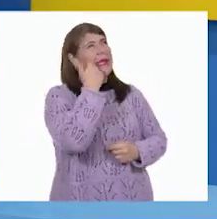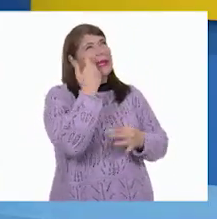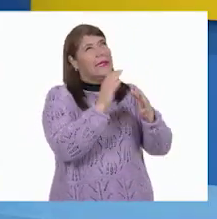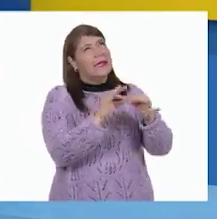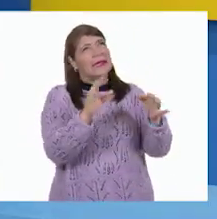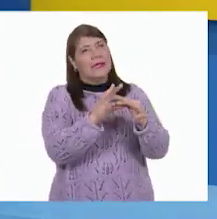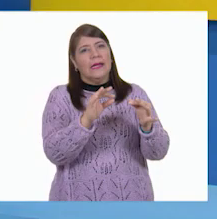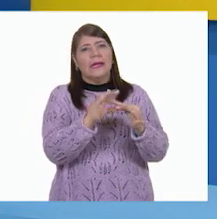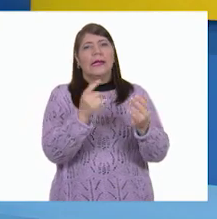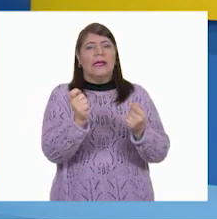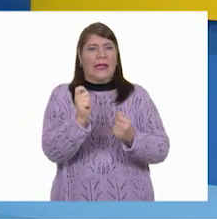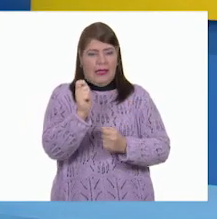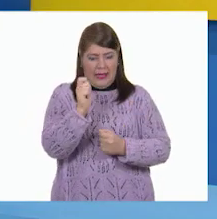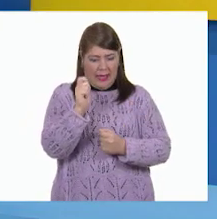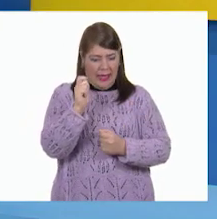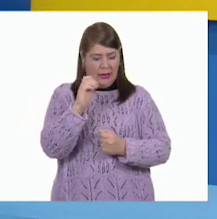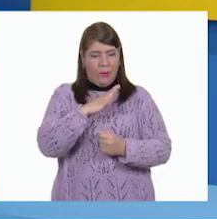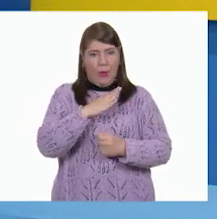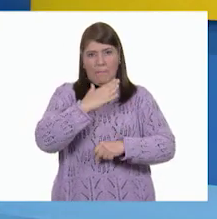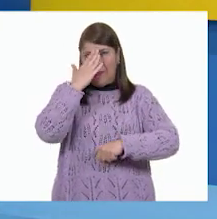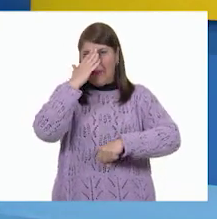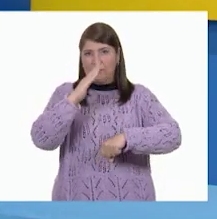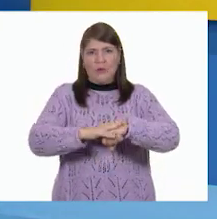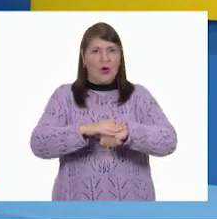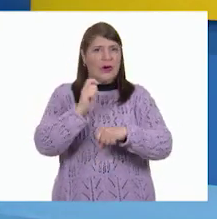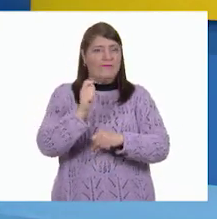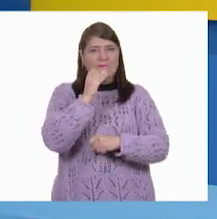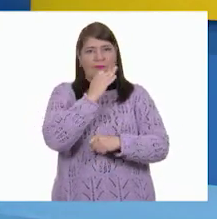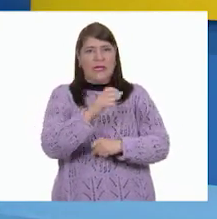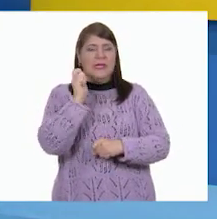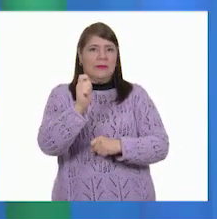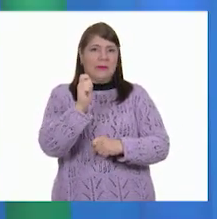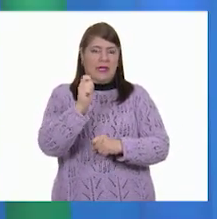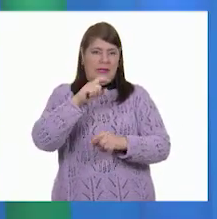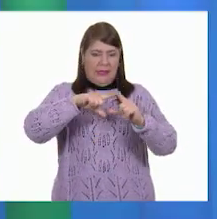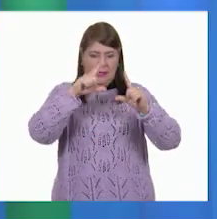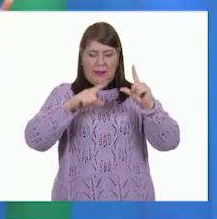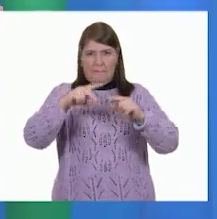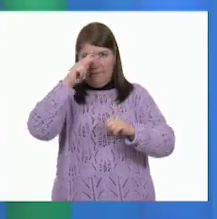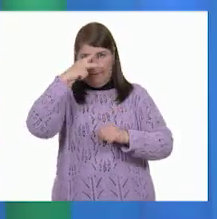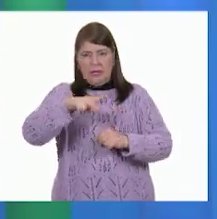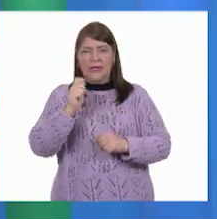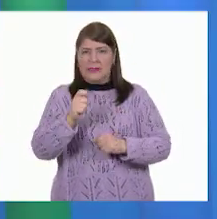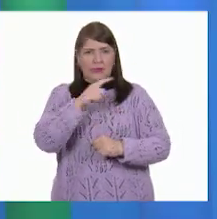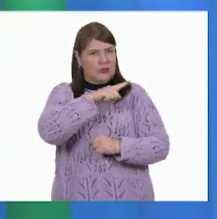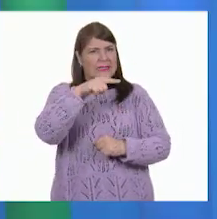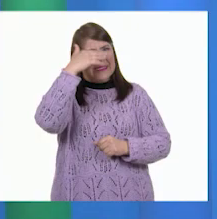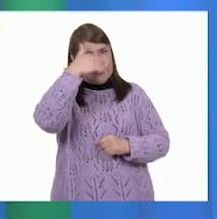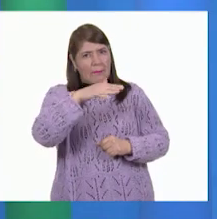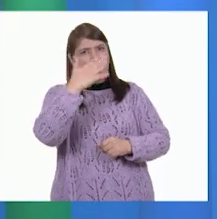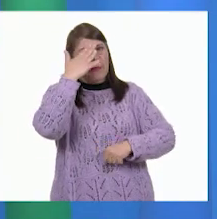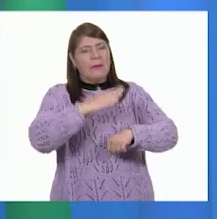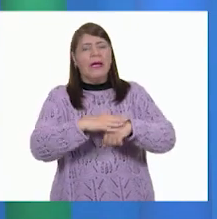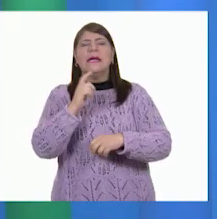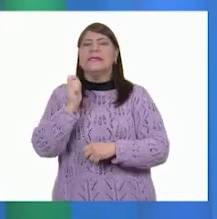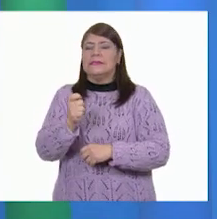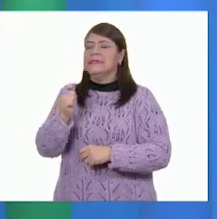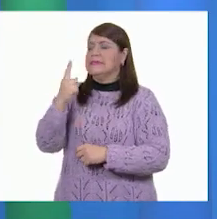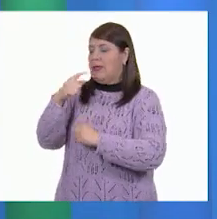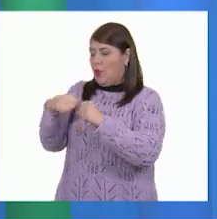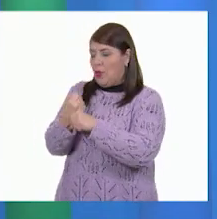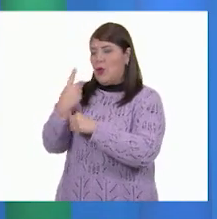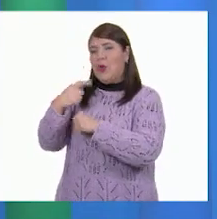refería a lo que celebramos como nación mexicana. ¿Saben qué vamos a conmemorar? Ah, bueno, pues cada año se hace